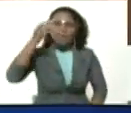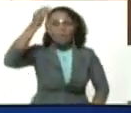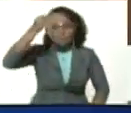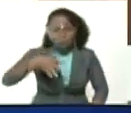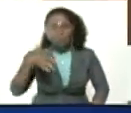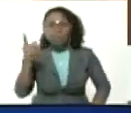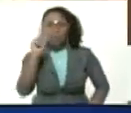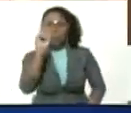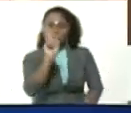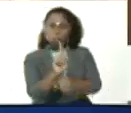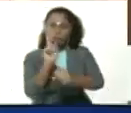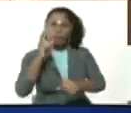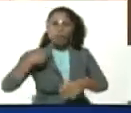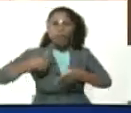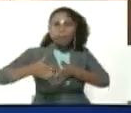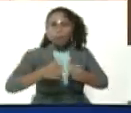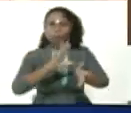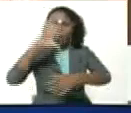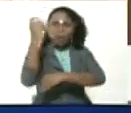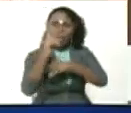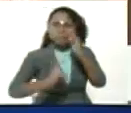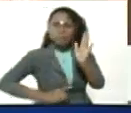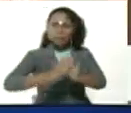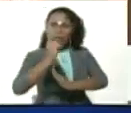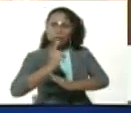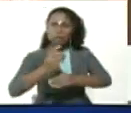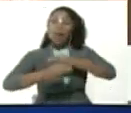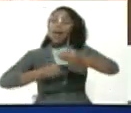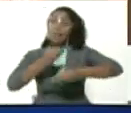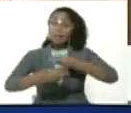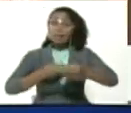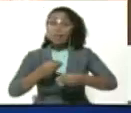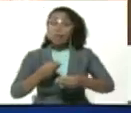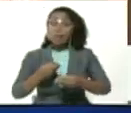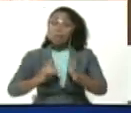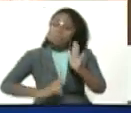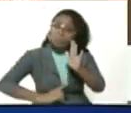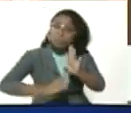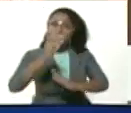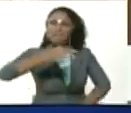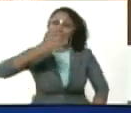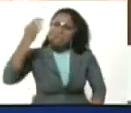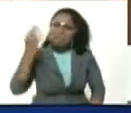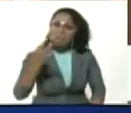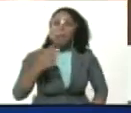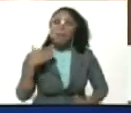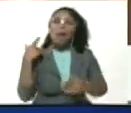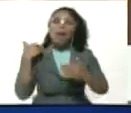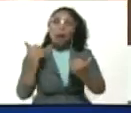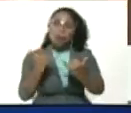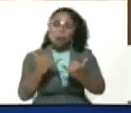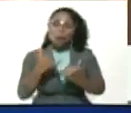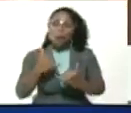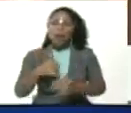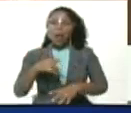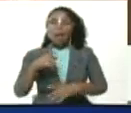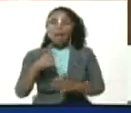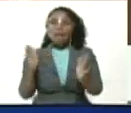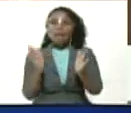único camino para lograr el desarrollo sustentable, el desarrollo verdadero. Vámonos entonces para San